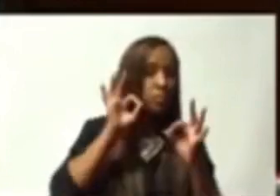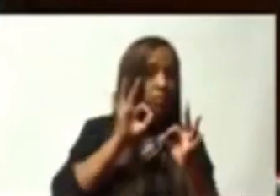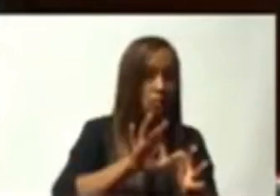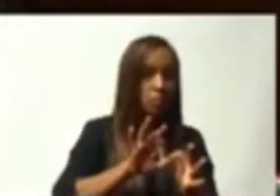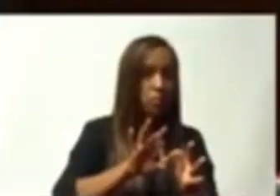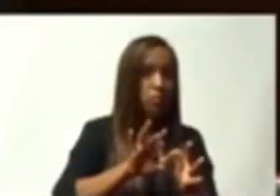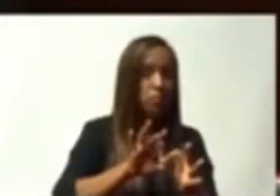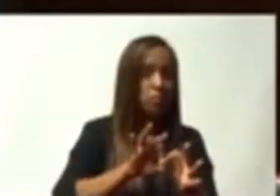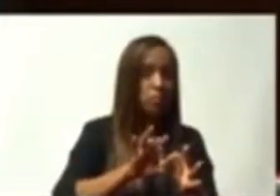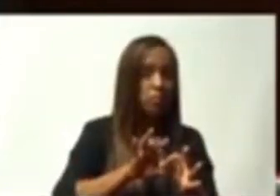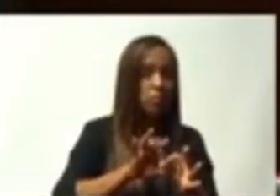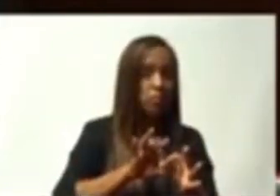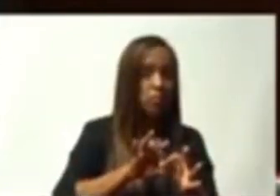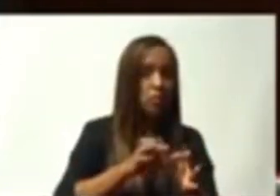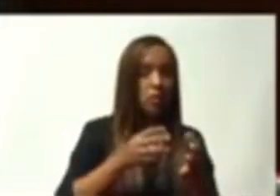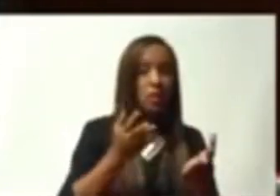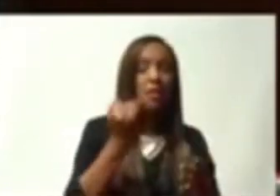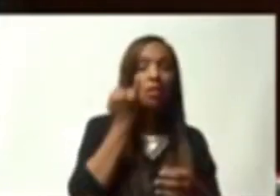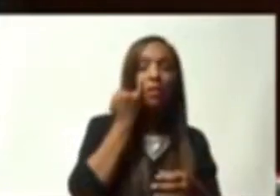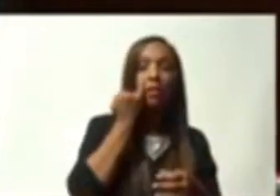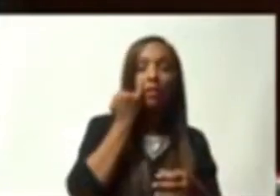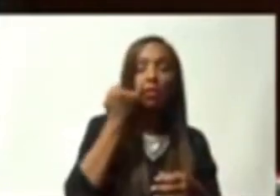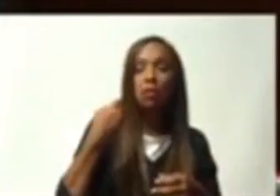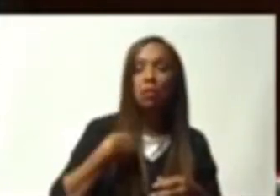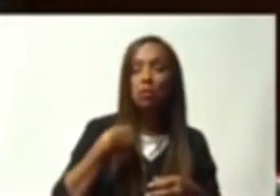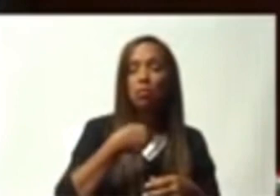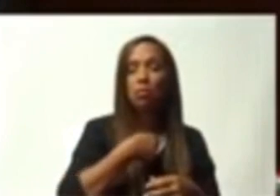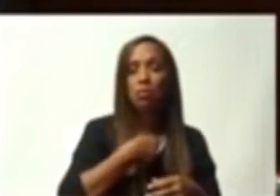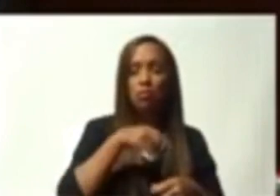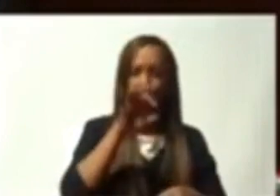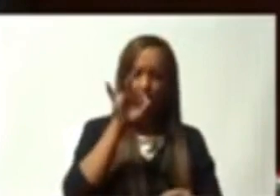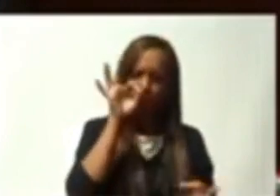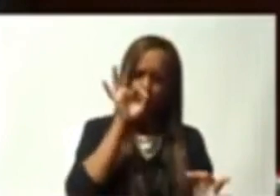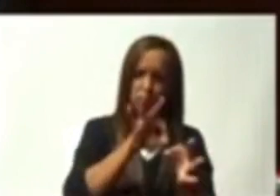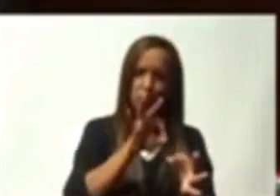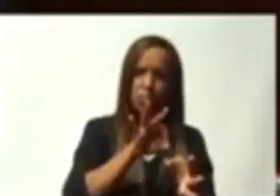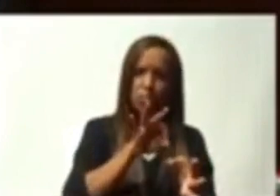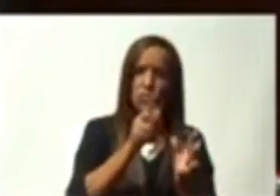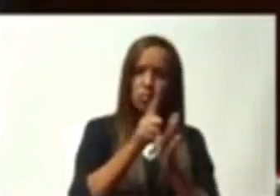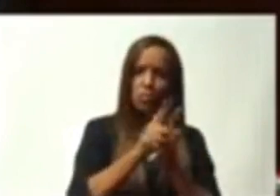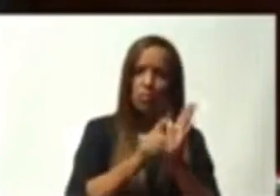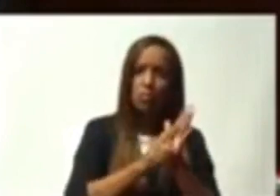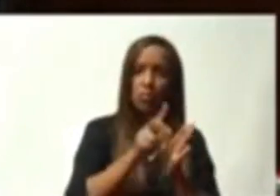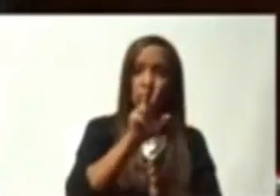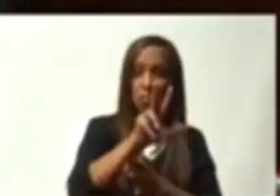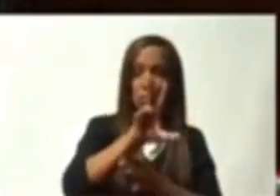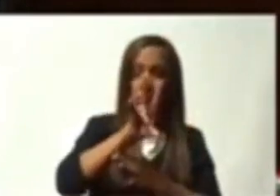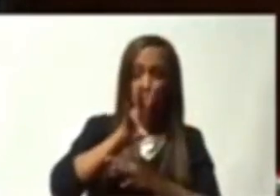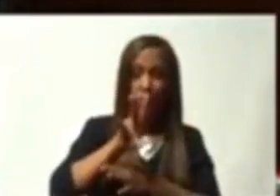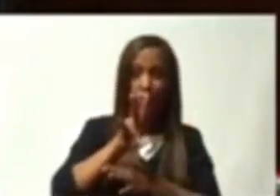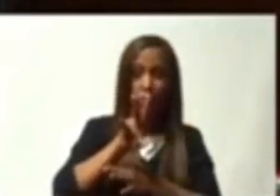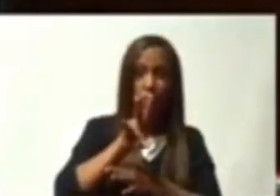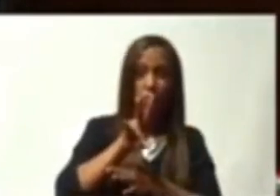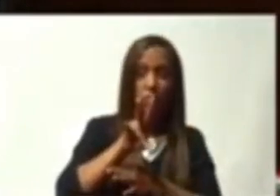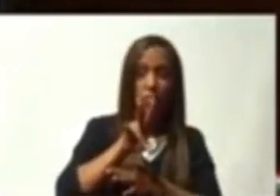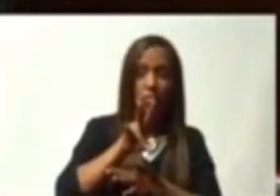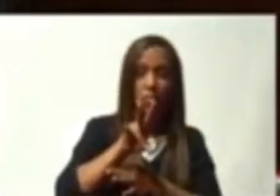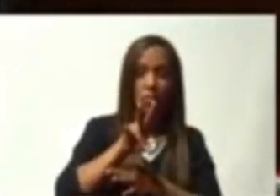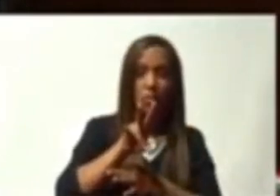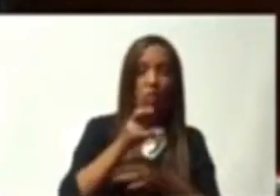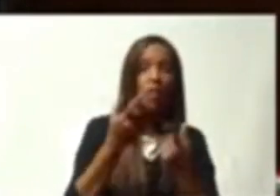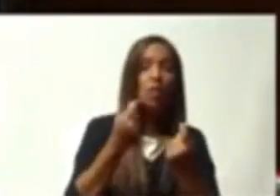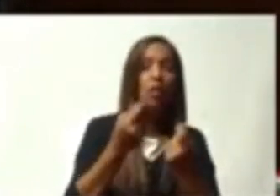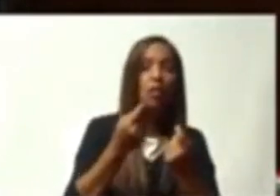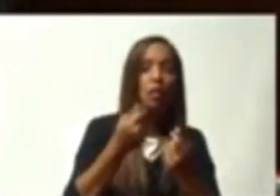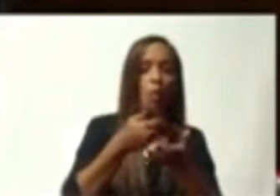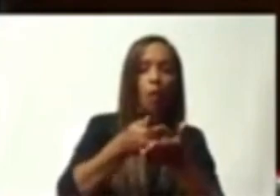estemos fiscalizando la ley 6317, que nos hemos reunido con todos los sectores y